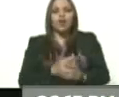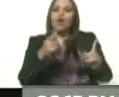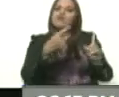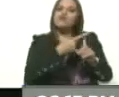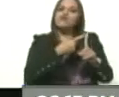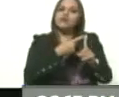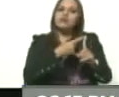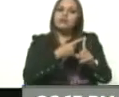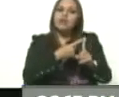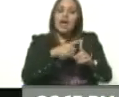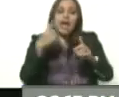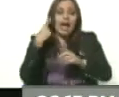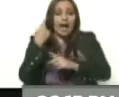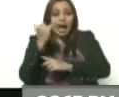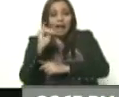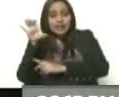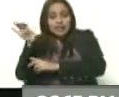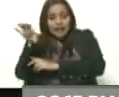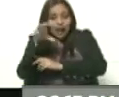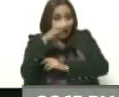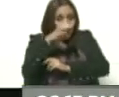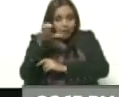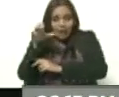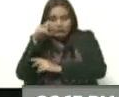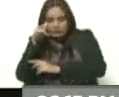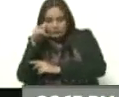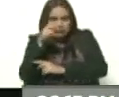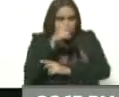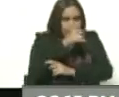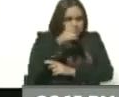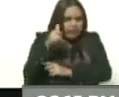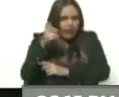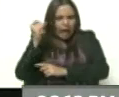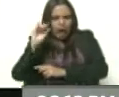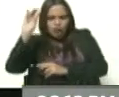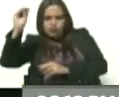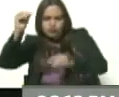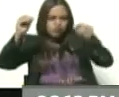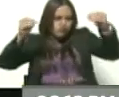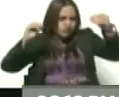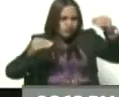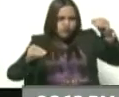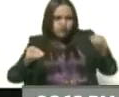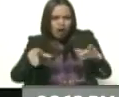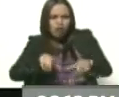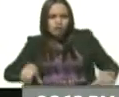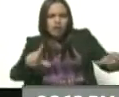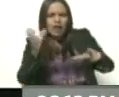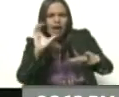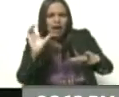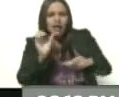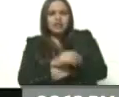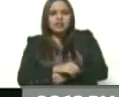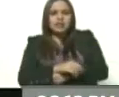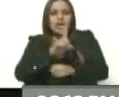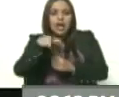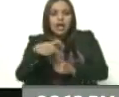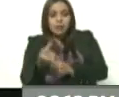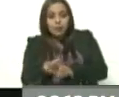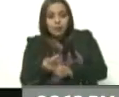por cámaras que vamos a tener ubicados en distintos sitios de la ciudad de Caracas y van a replicar